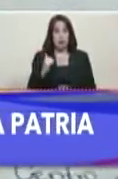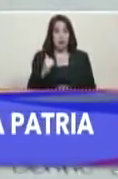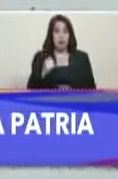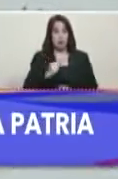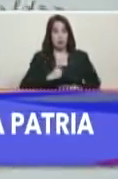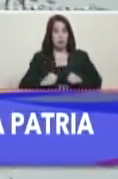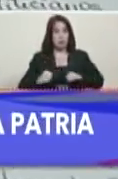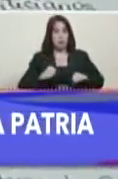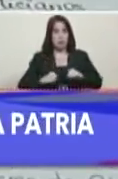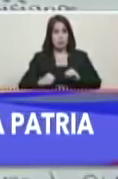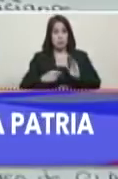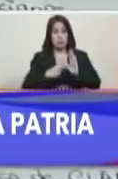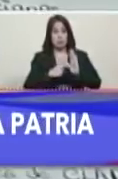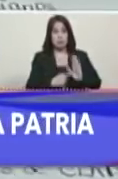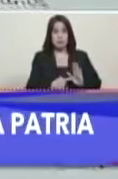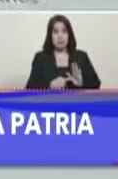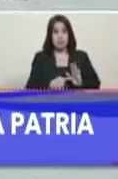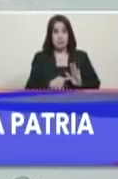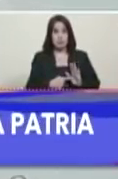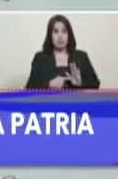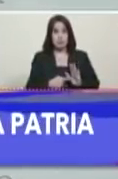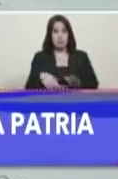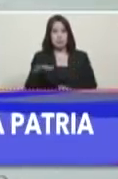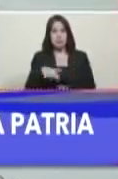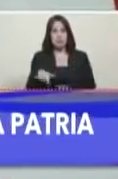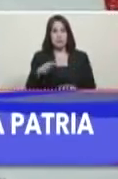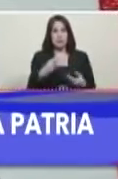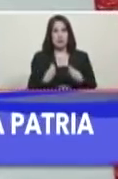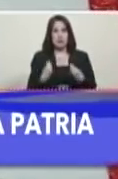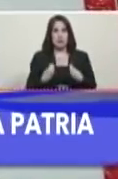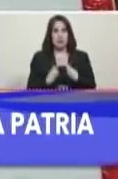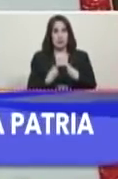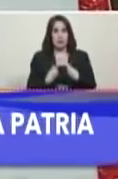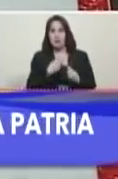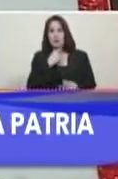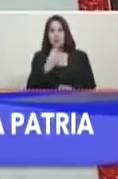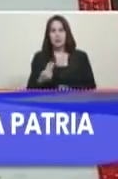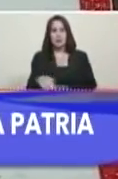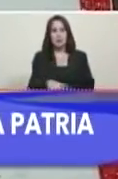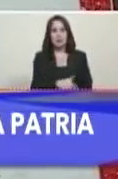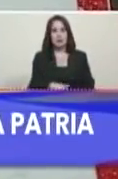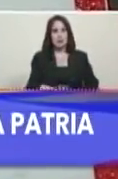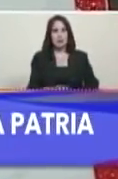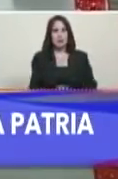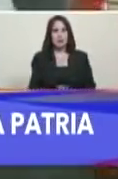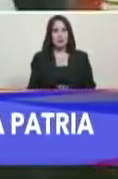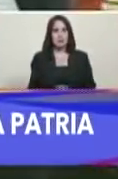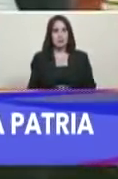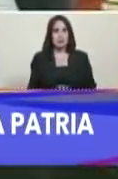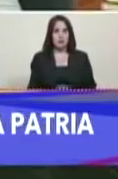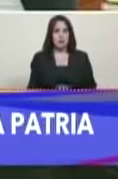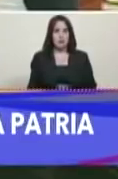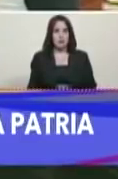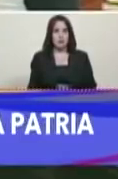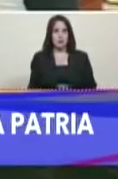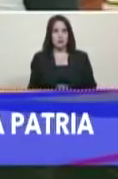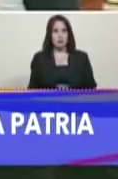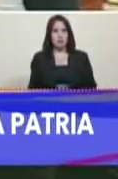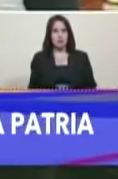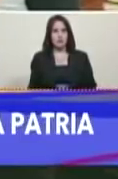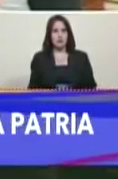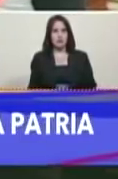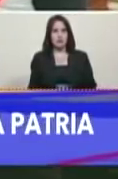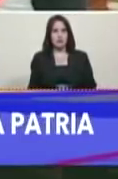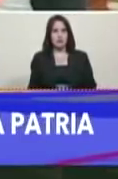particular dónde vive el vocero de calle, dónde se encuentra el centro de acopio. También